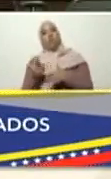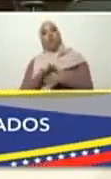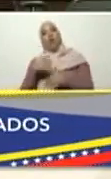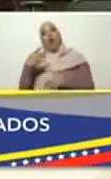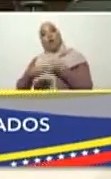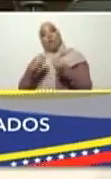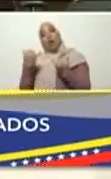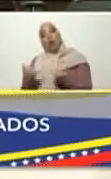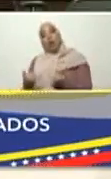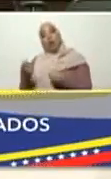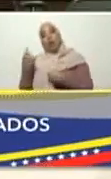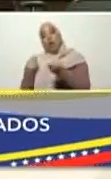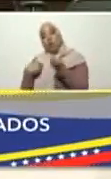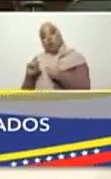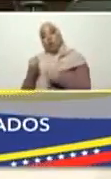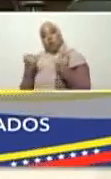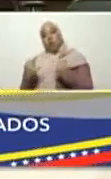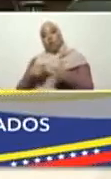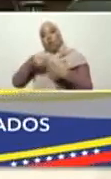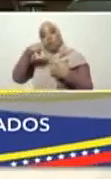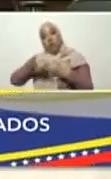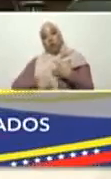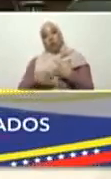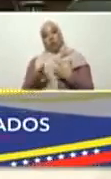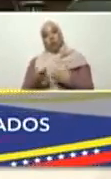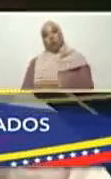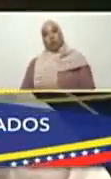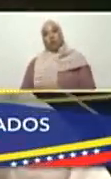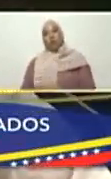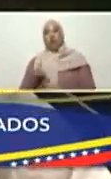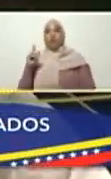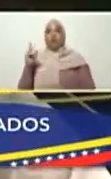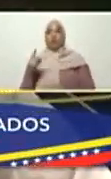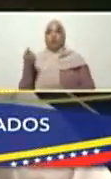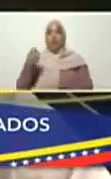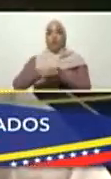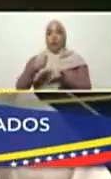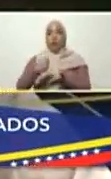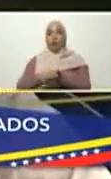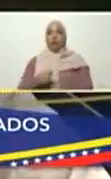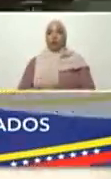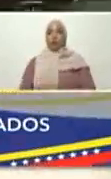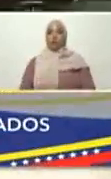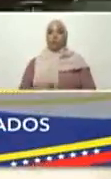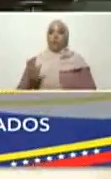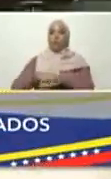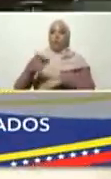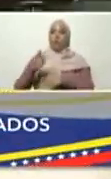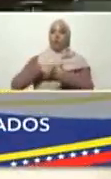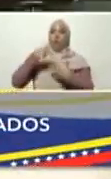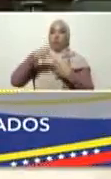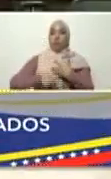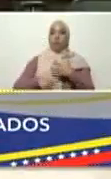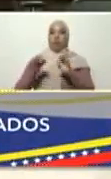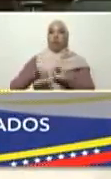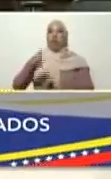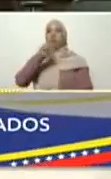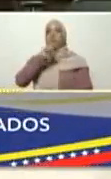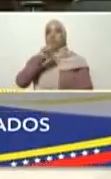economía, bueno, definir el proyecto. Y segundo, el financiamiento. Porque un proyecto sin financiamiento es